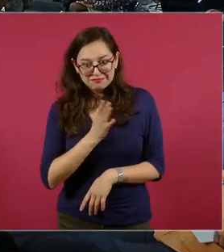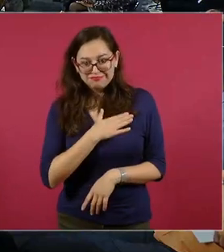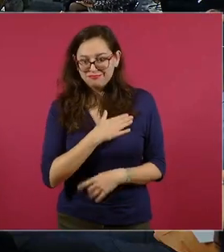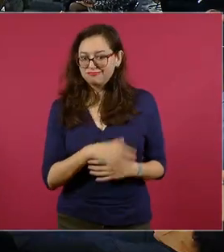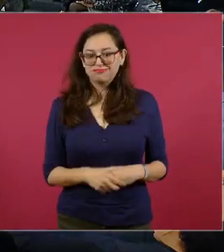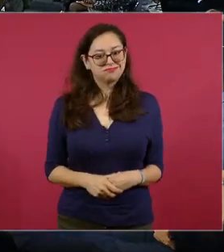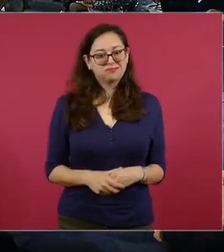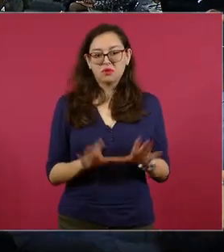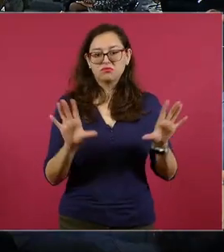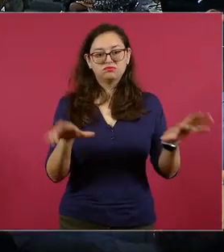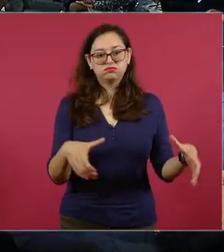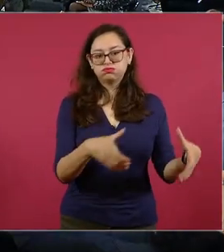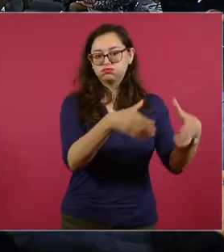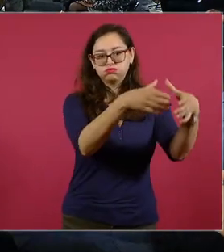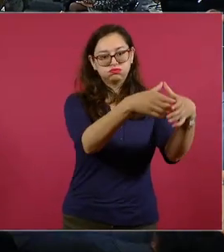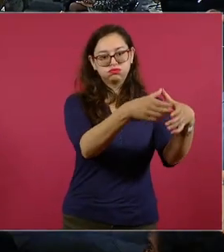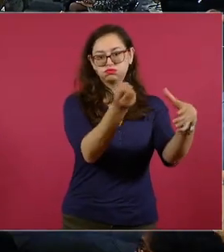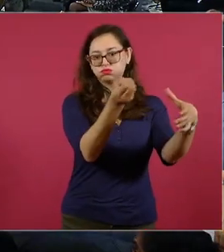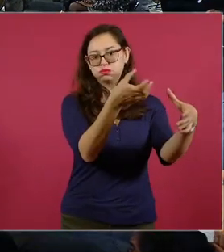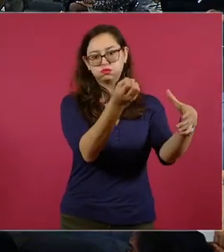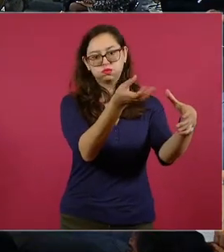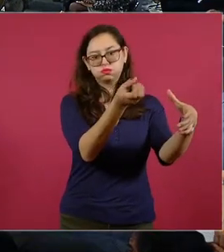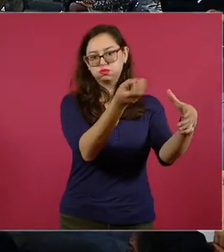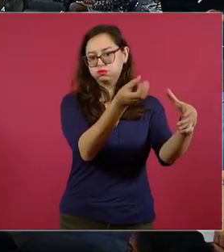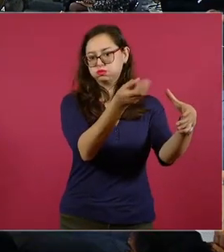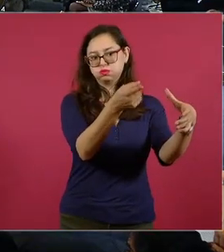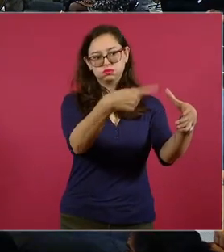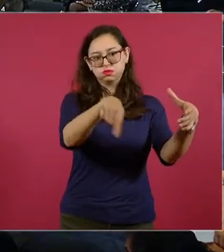no al pueblo de España.